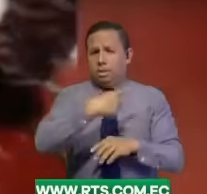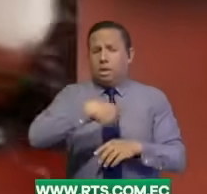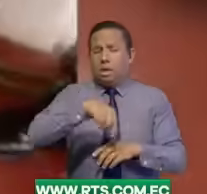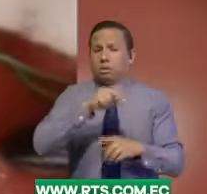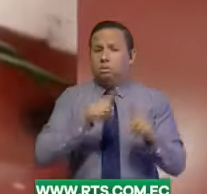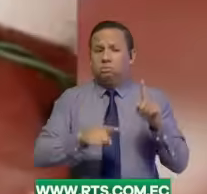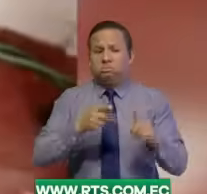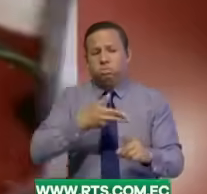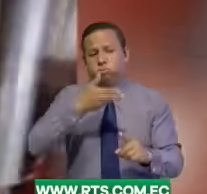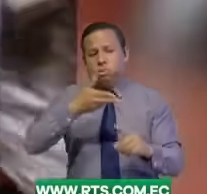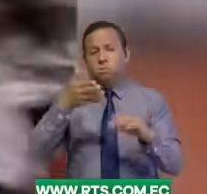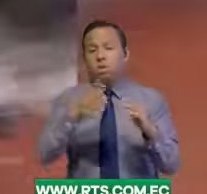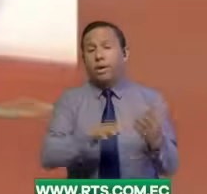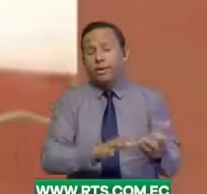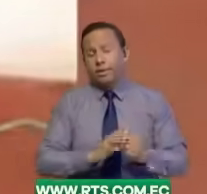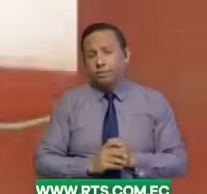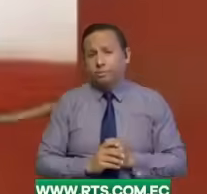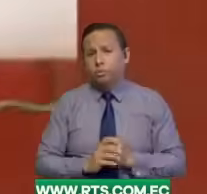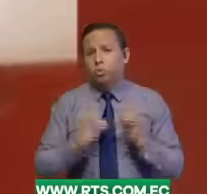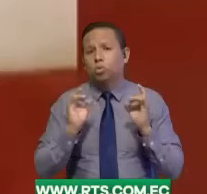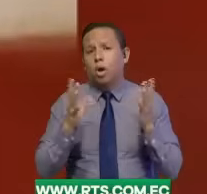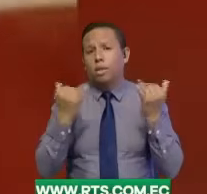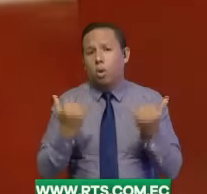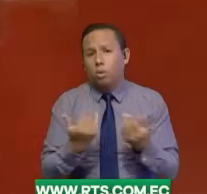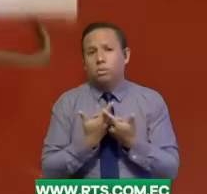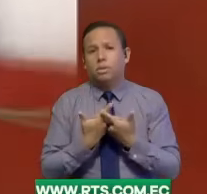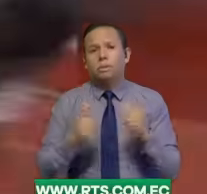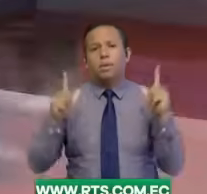tragedia. Informó Marilyn Jaramillo.